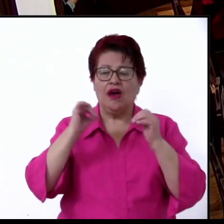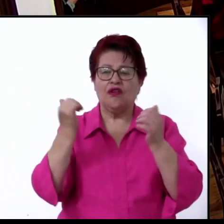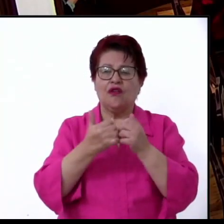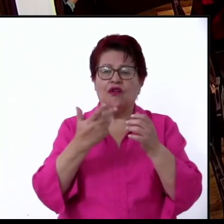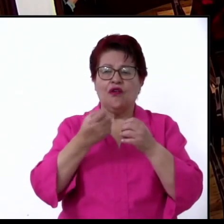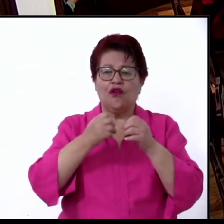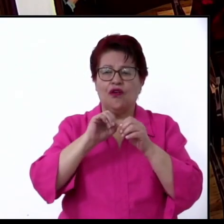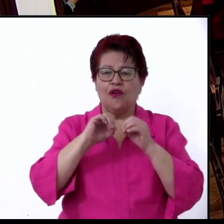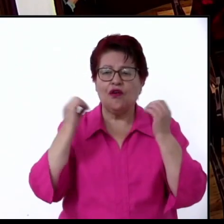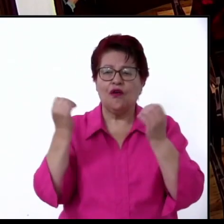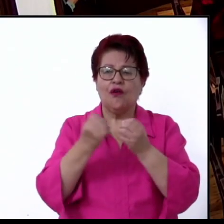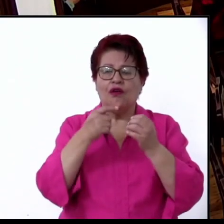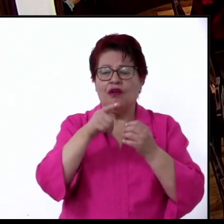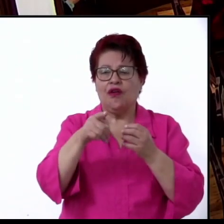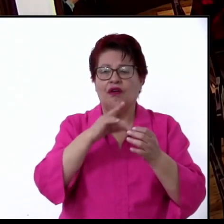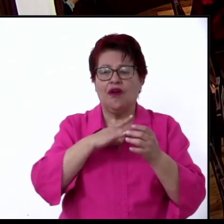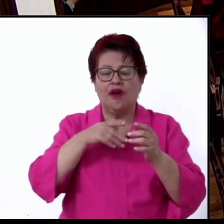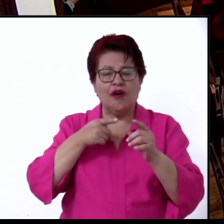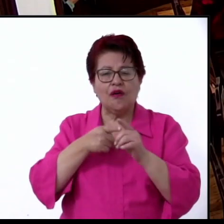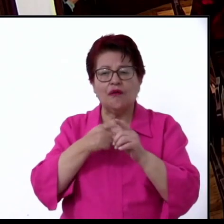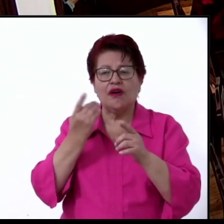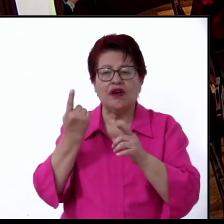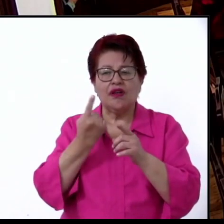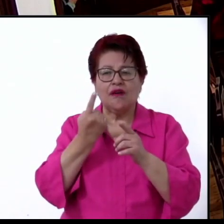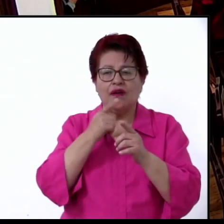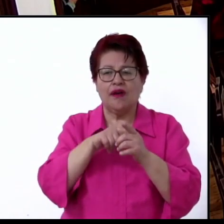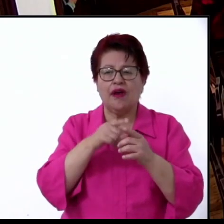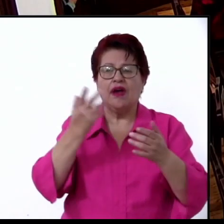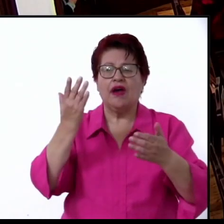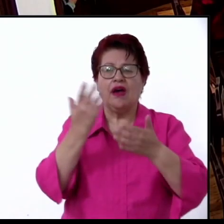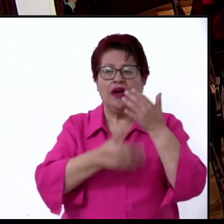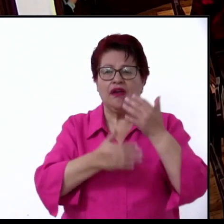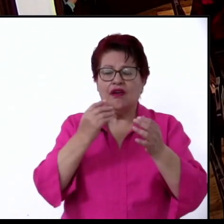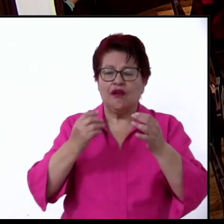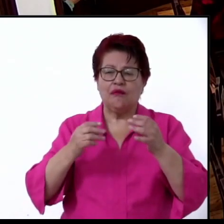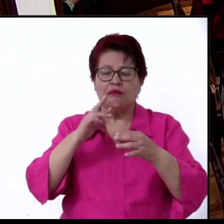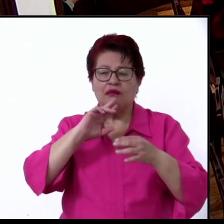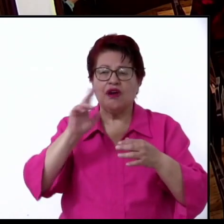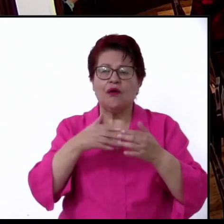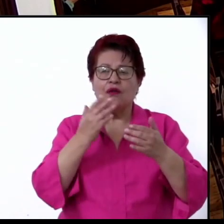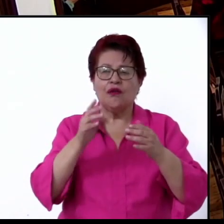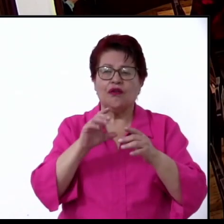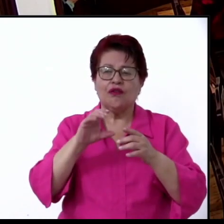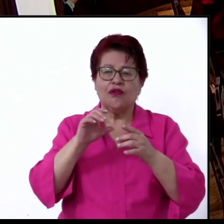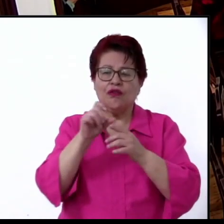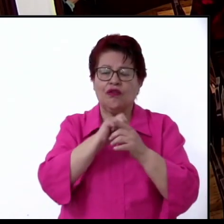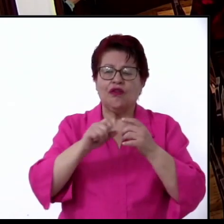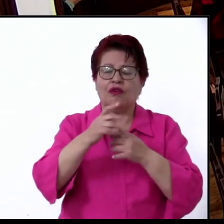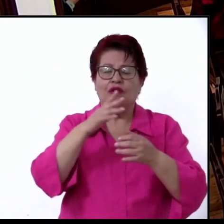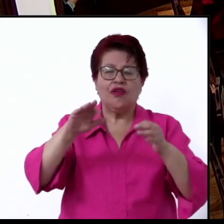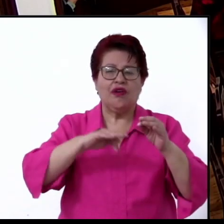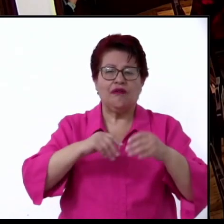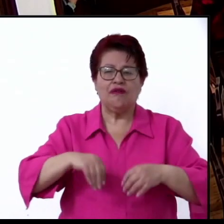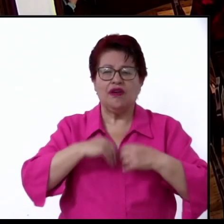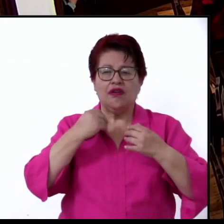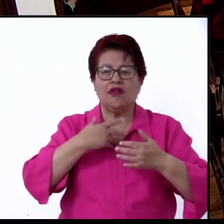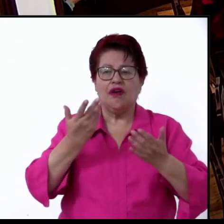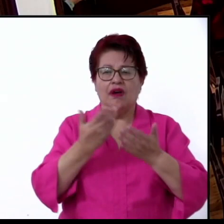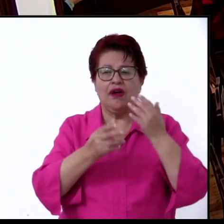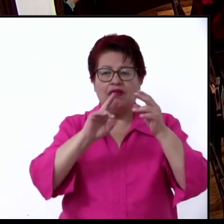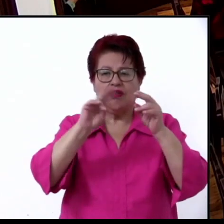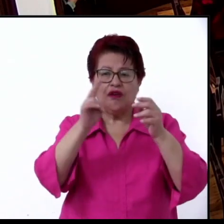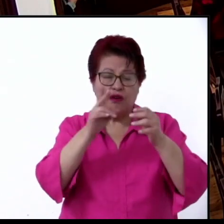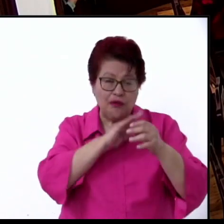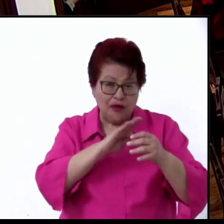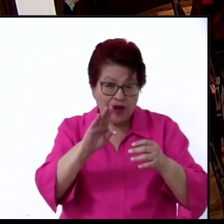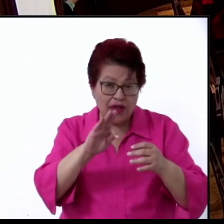y organizaciones que tienen como finalidad generar mejores condiciones de vida para la población en materia laboral. Es